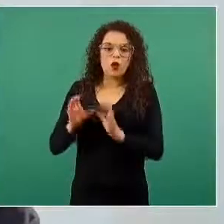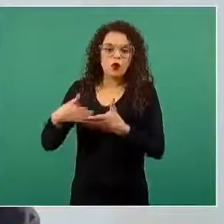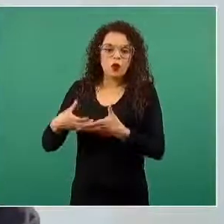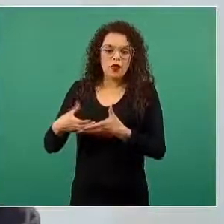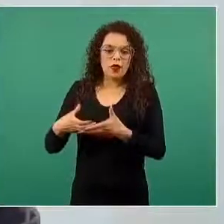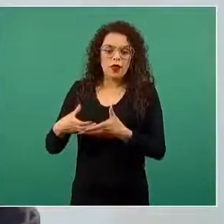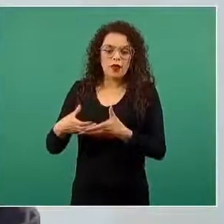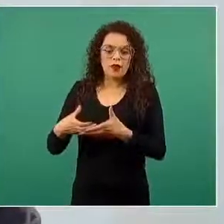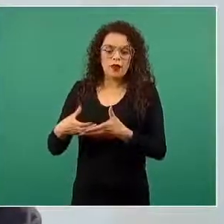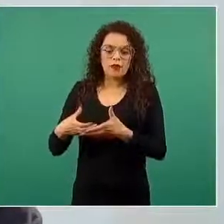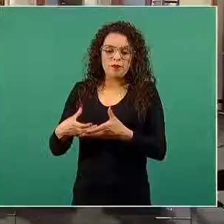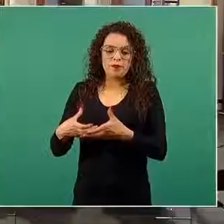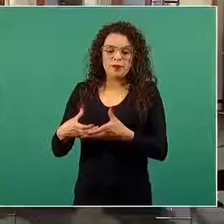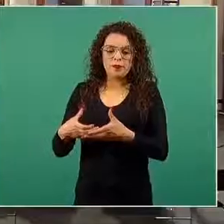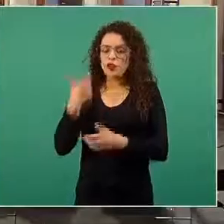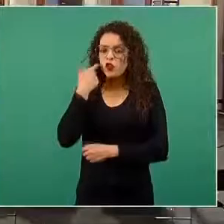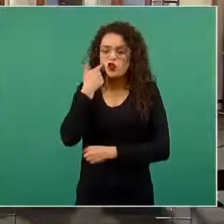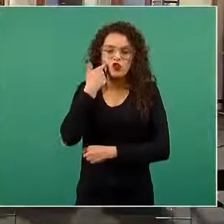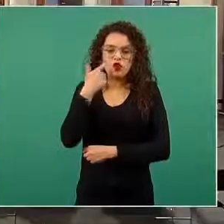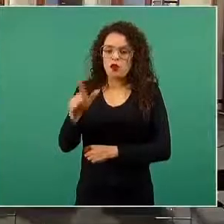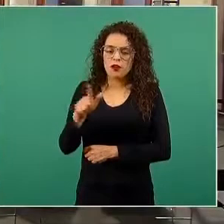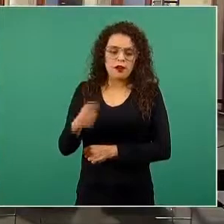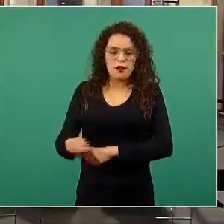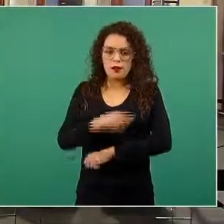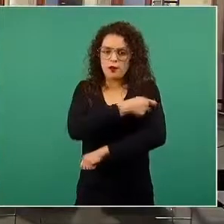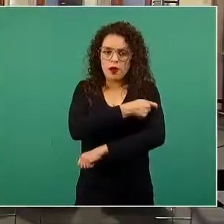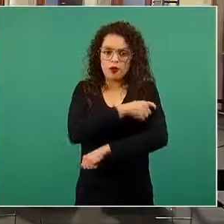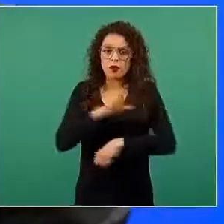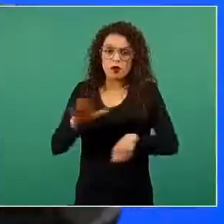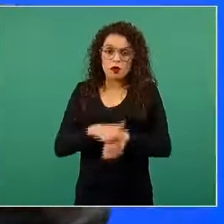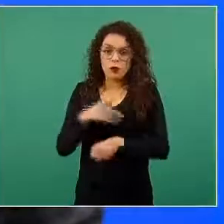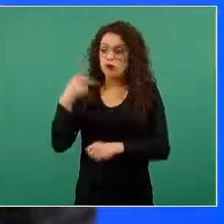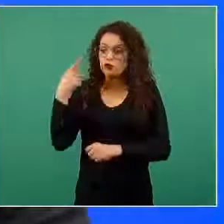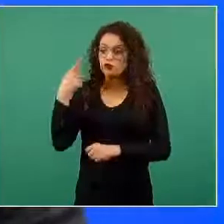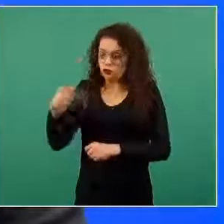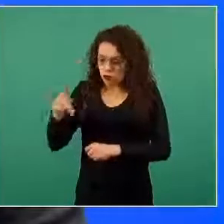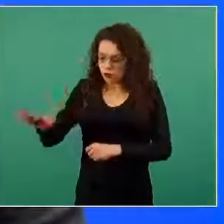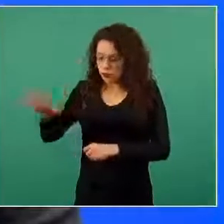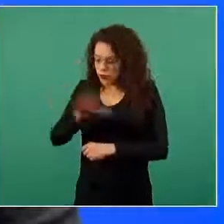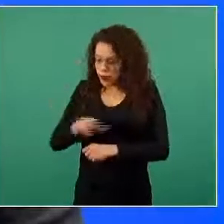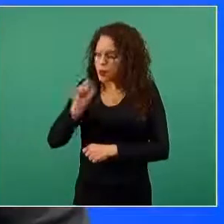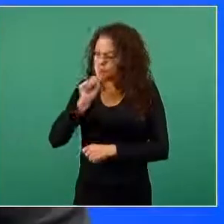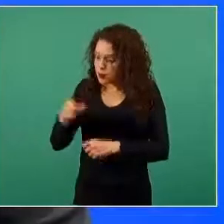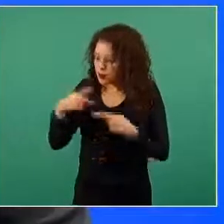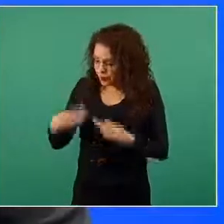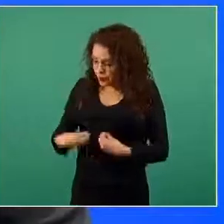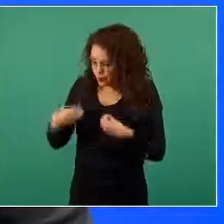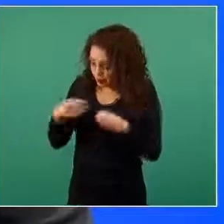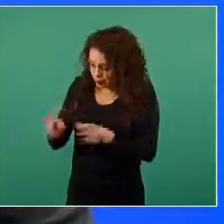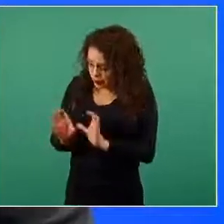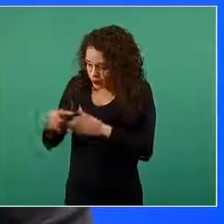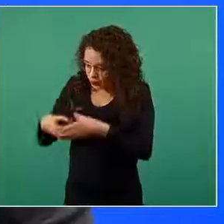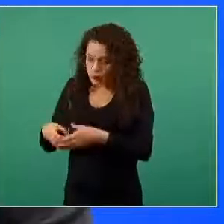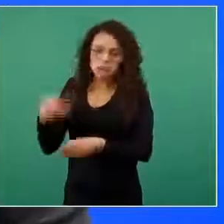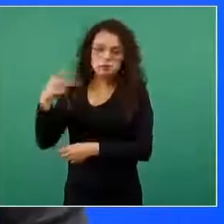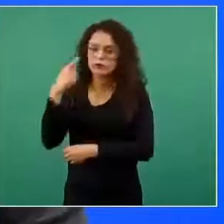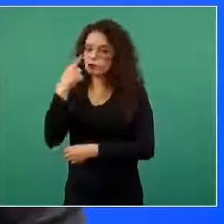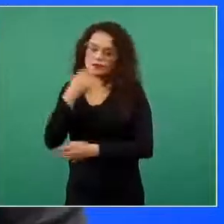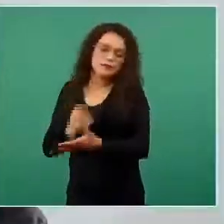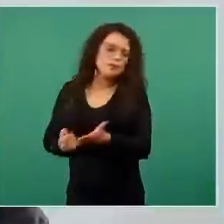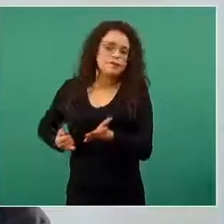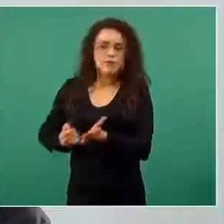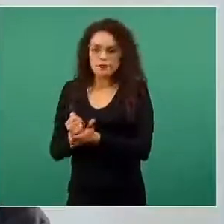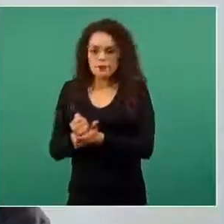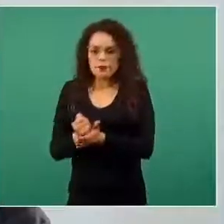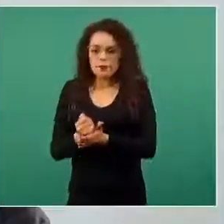no se ha aplicado la vacuna por decisión de la comunidad. Sin embargo, se les permite, dentro de la misma